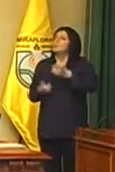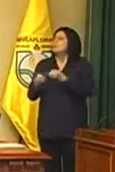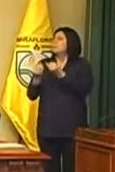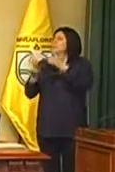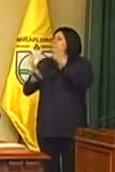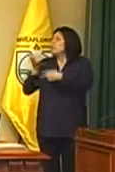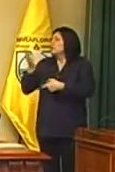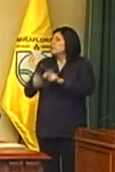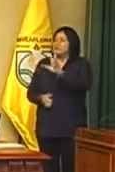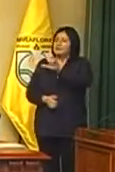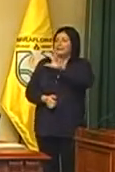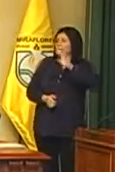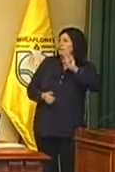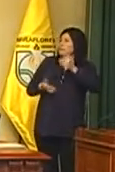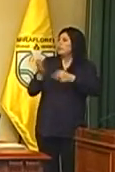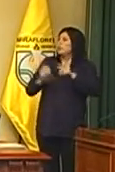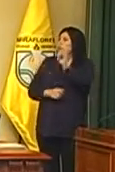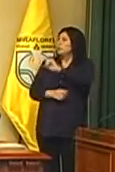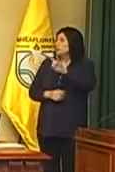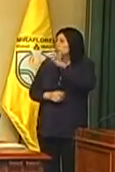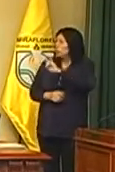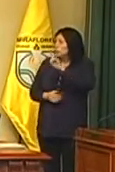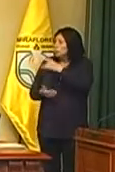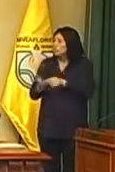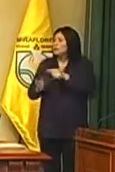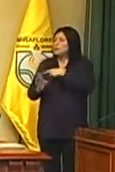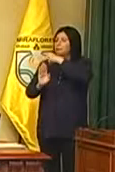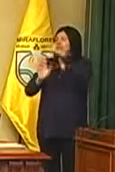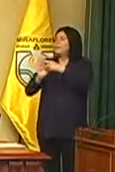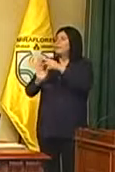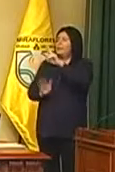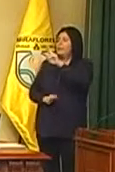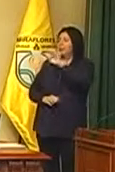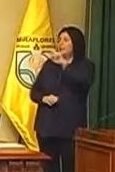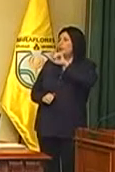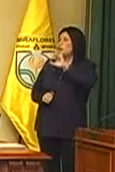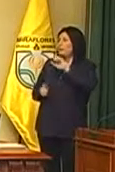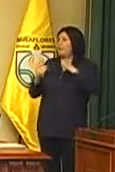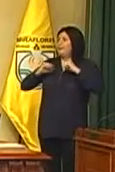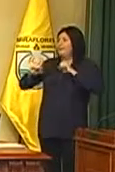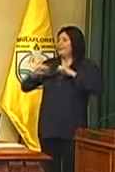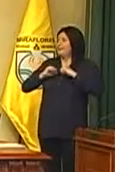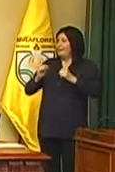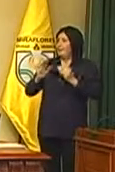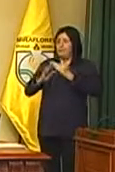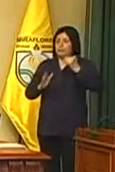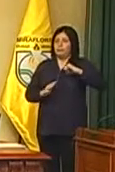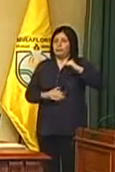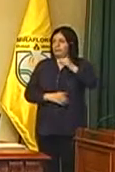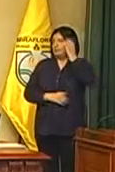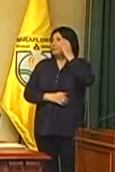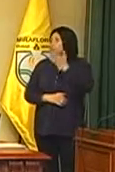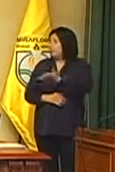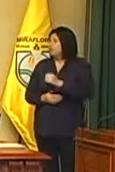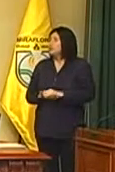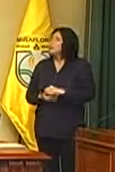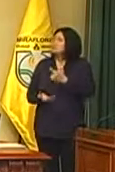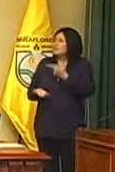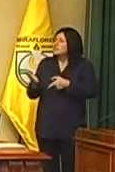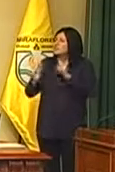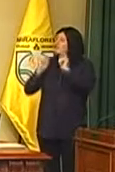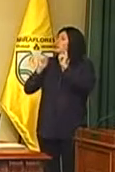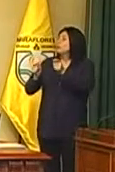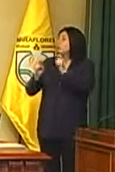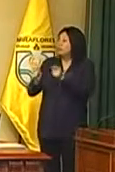3.161,22 nuevos soles para su uso en las actividades del programa Renuévate con Miraflores de la Municipalidad de Miraflores, entendiéndose que es